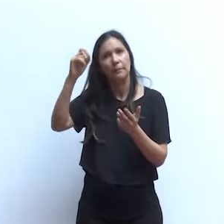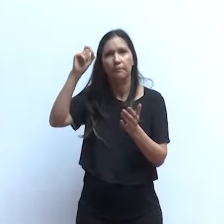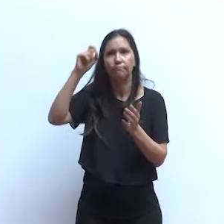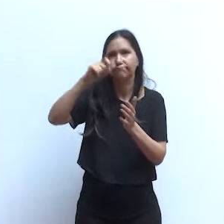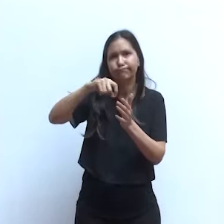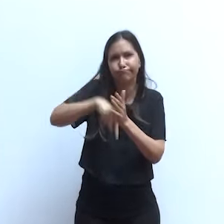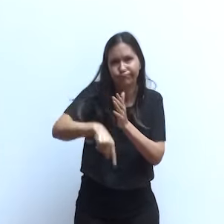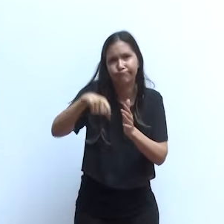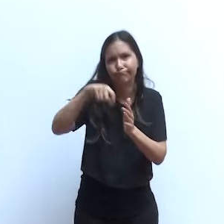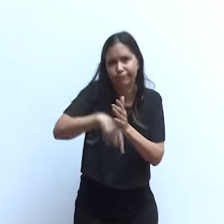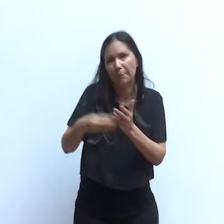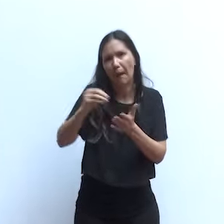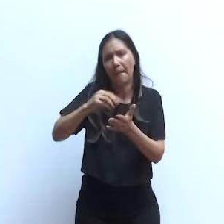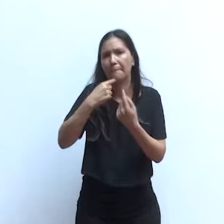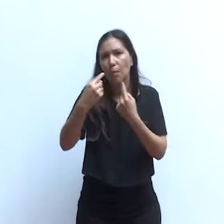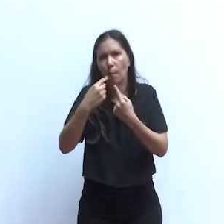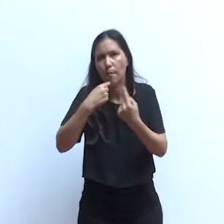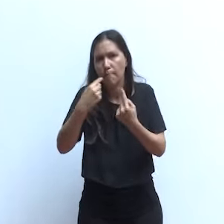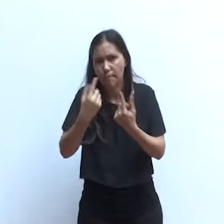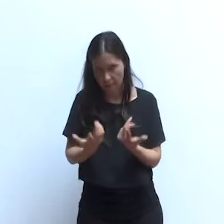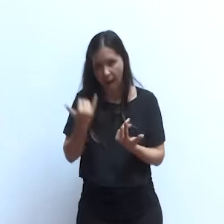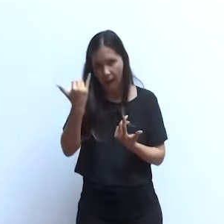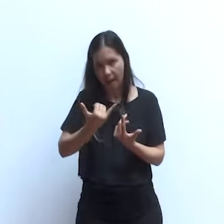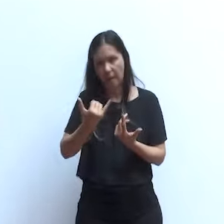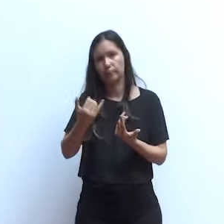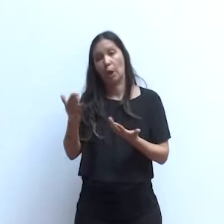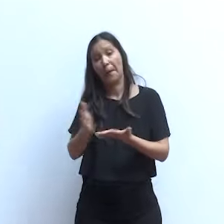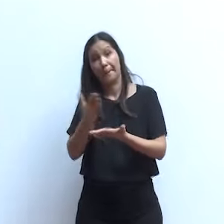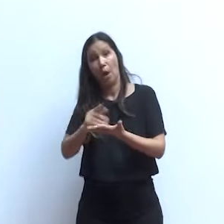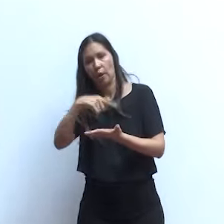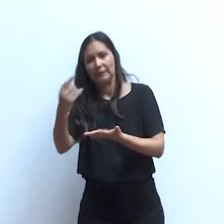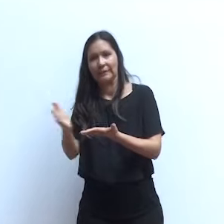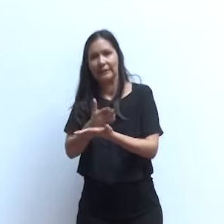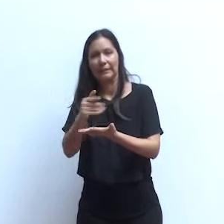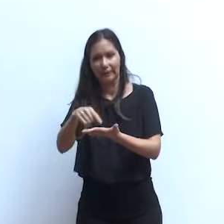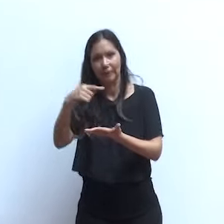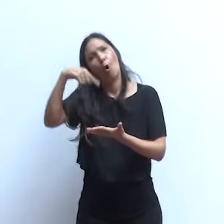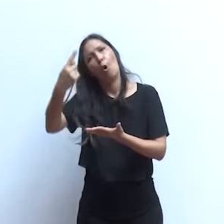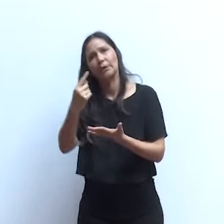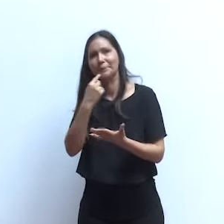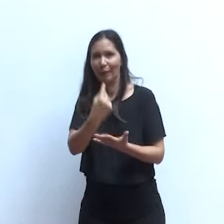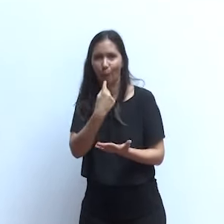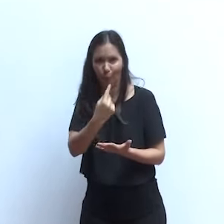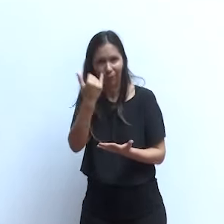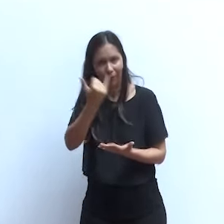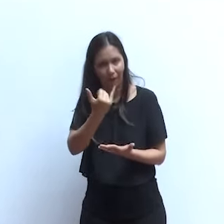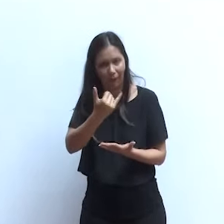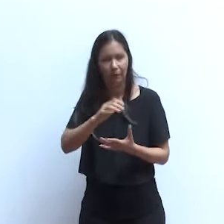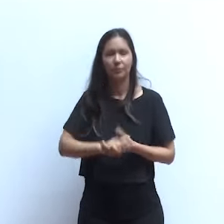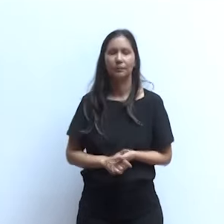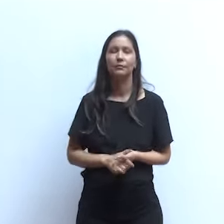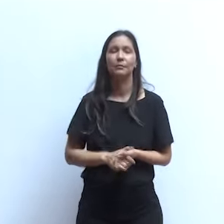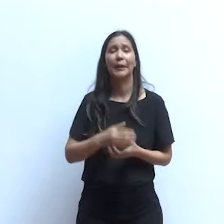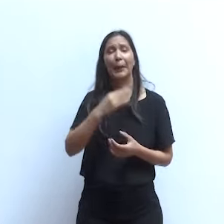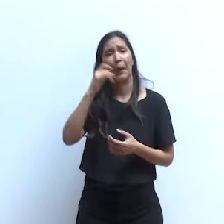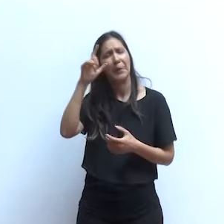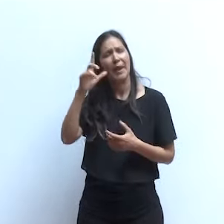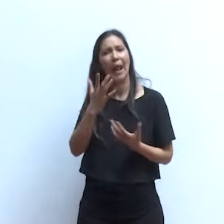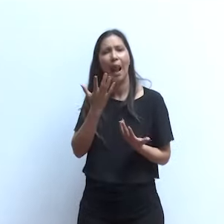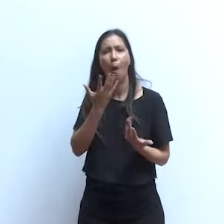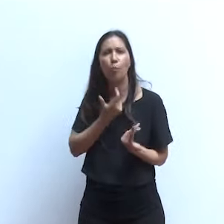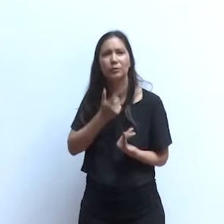la página que sigue porque hay otra pregunta más es decir Javier es alguien que está buscando al